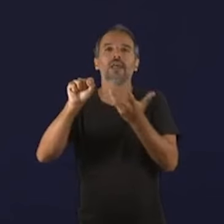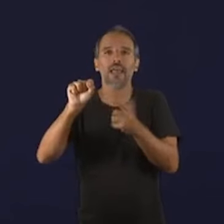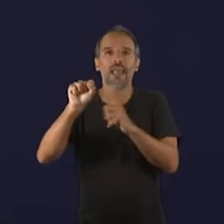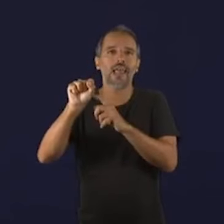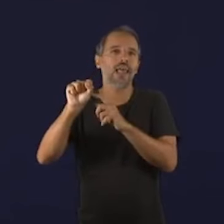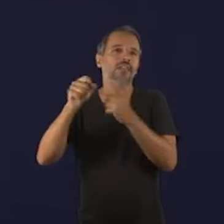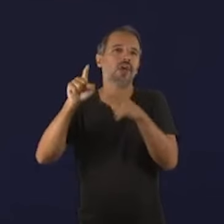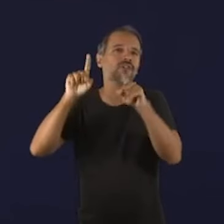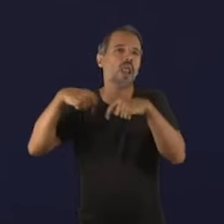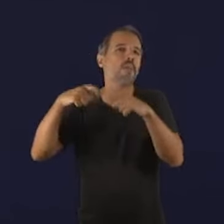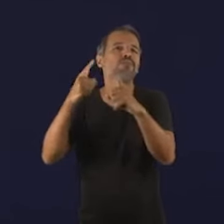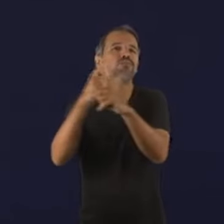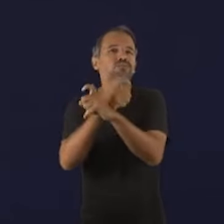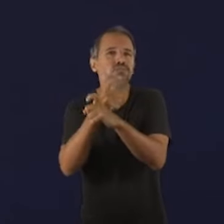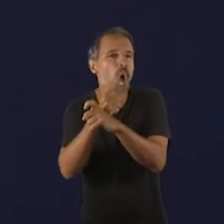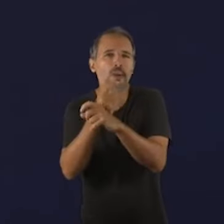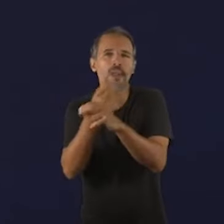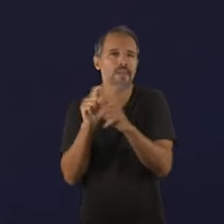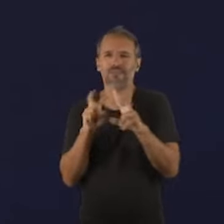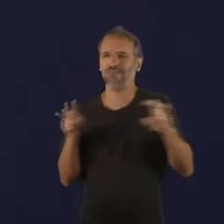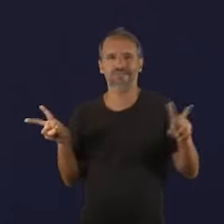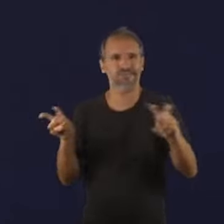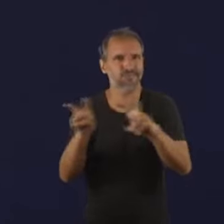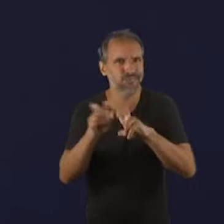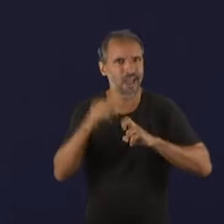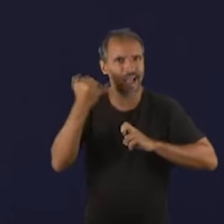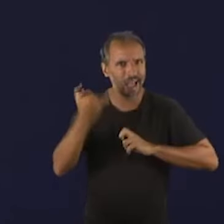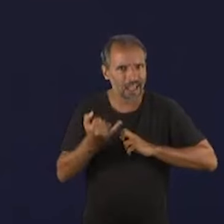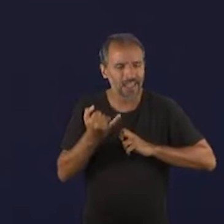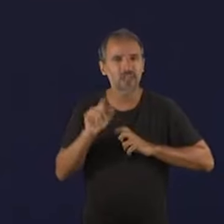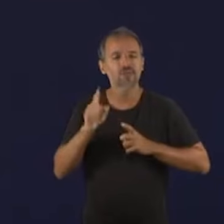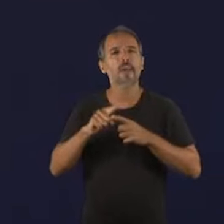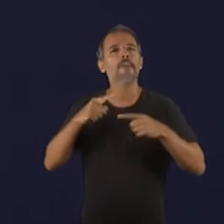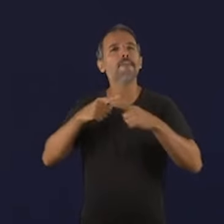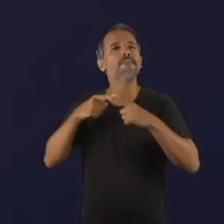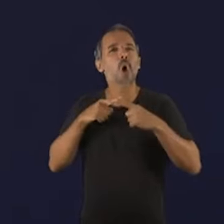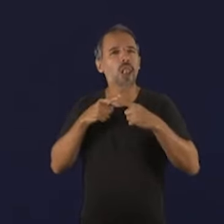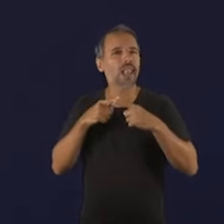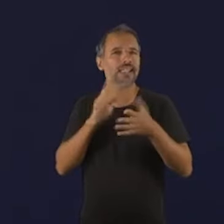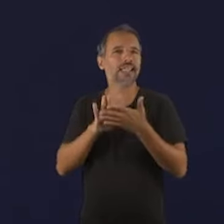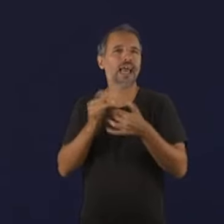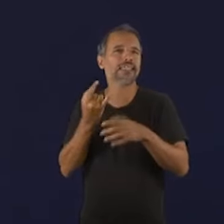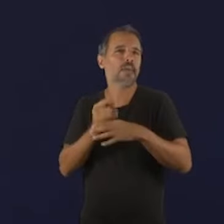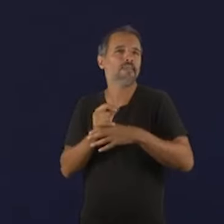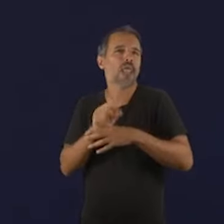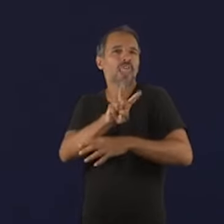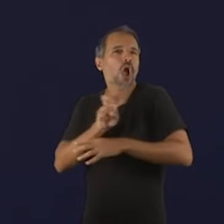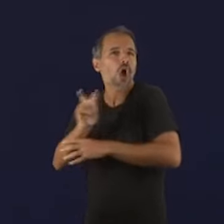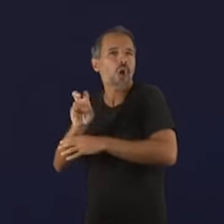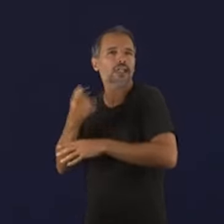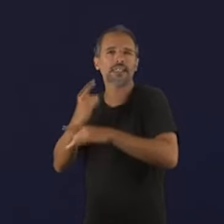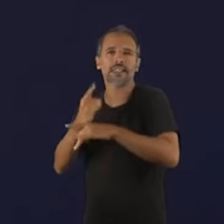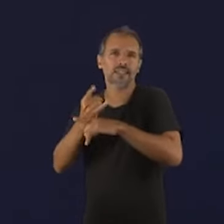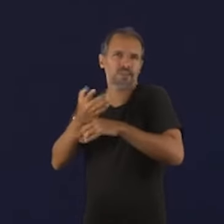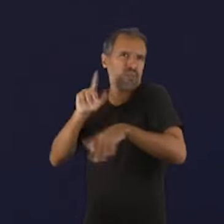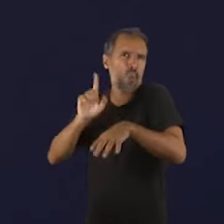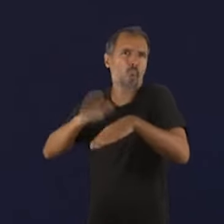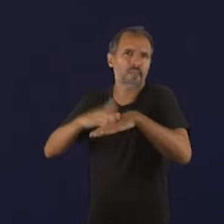netamente un problema monetario y que la política monetaria siempre tiene un rezago de muchísimo